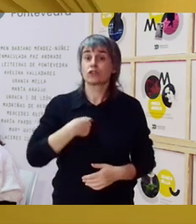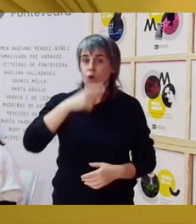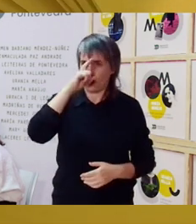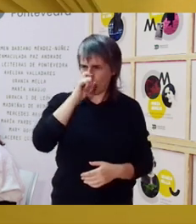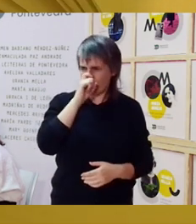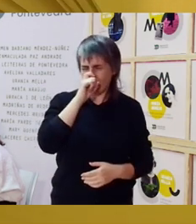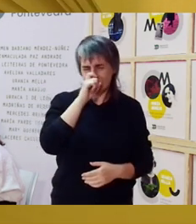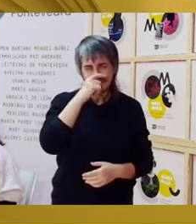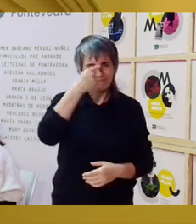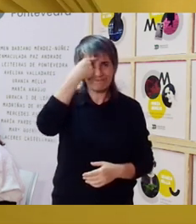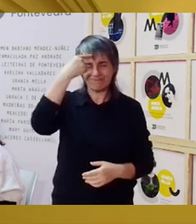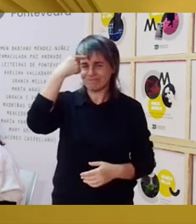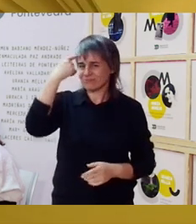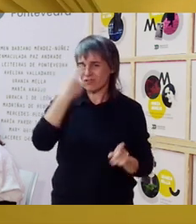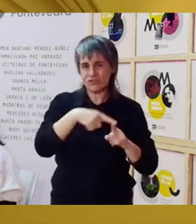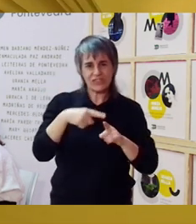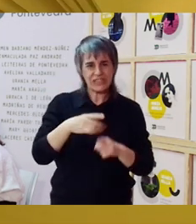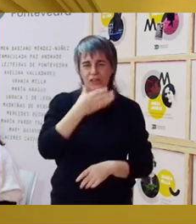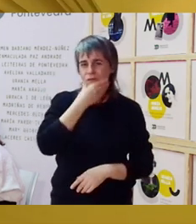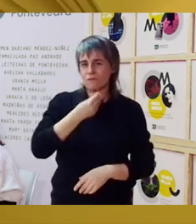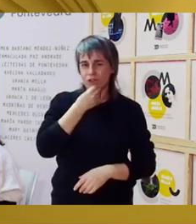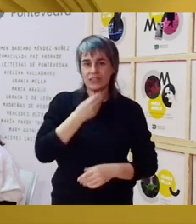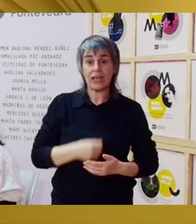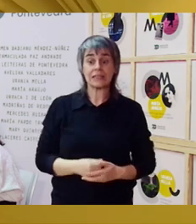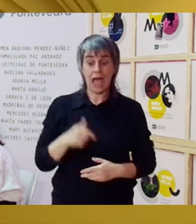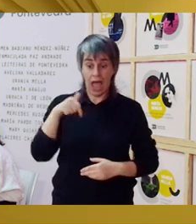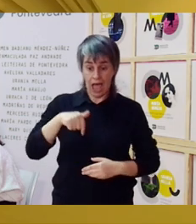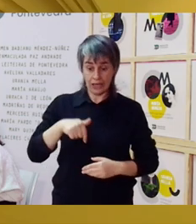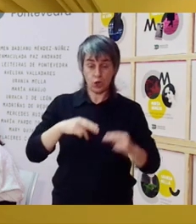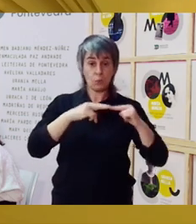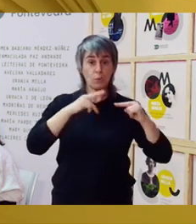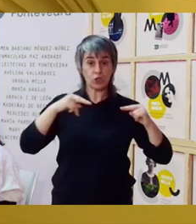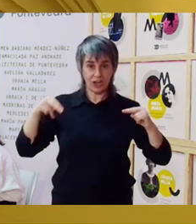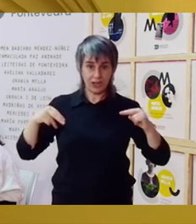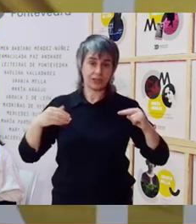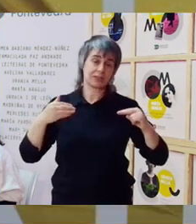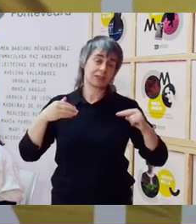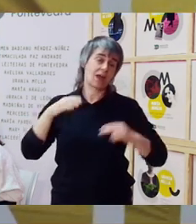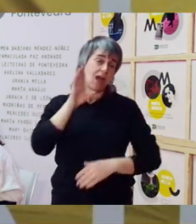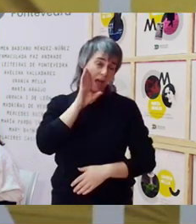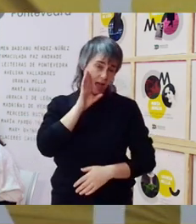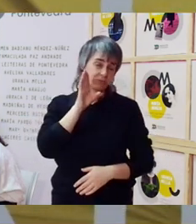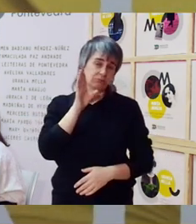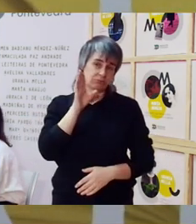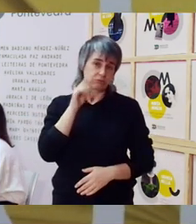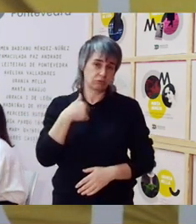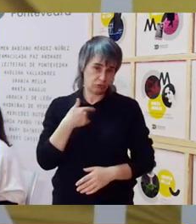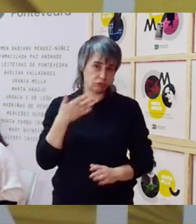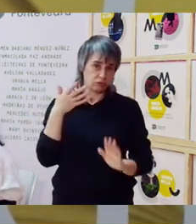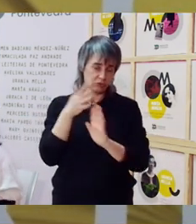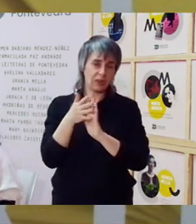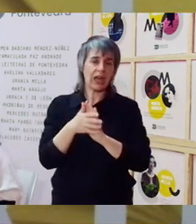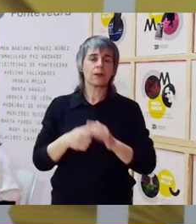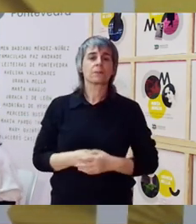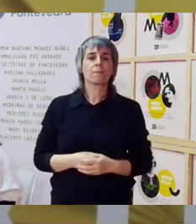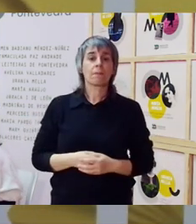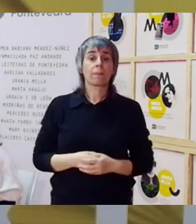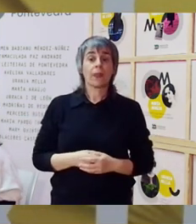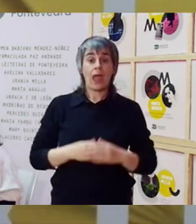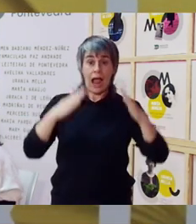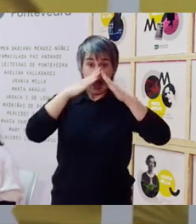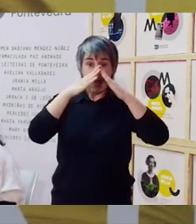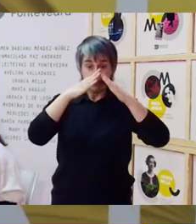moi bonitos. Aquí en Ponte Caldela xa contei na vez anterior que tiñamos o chan de